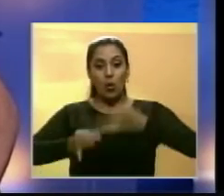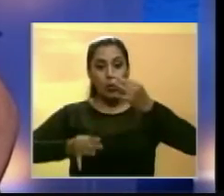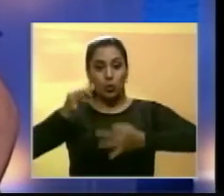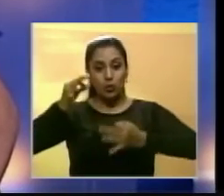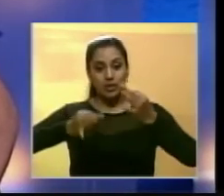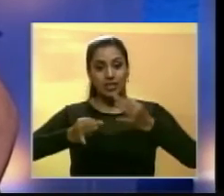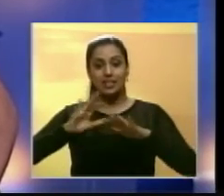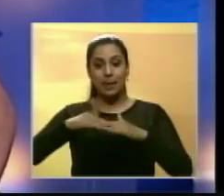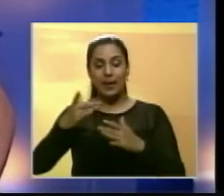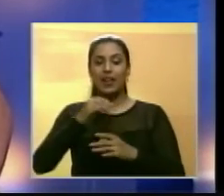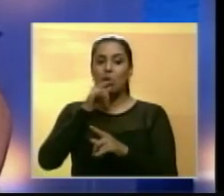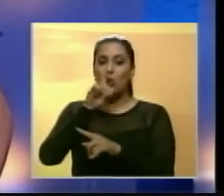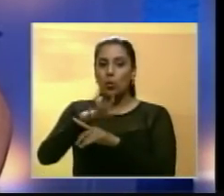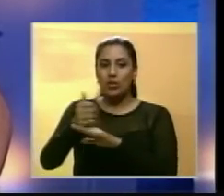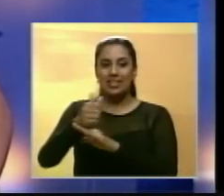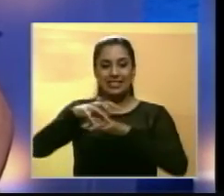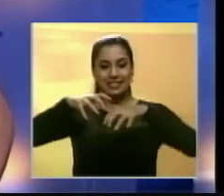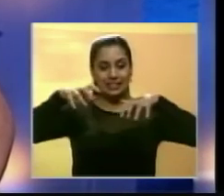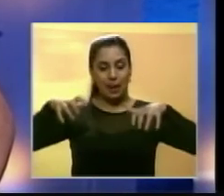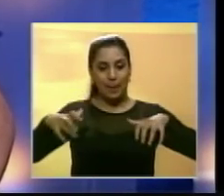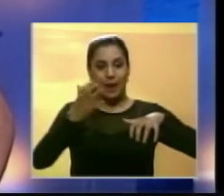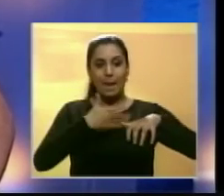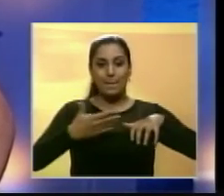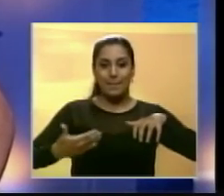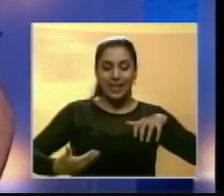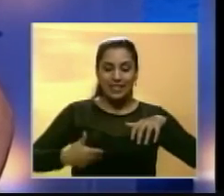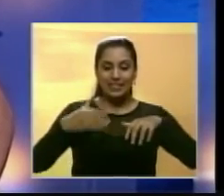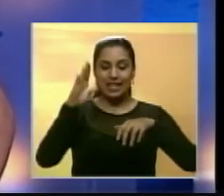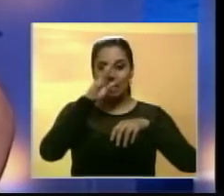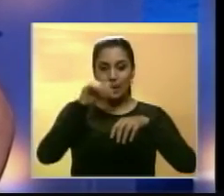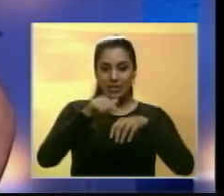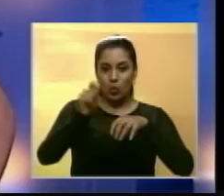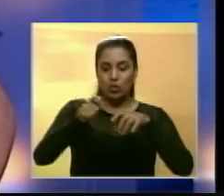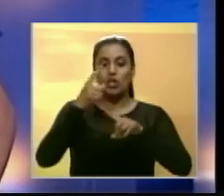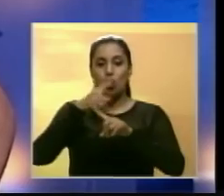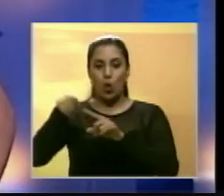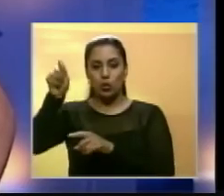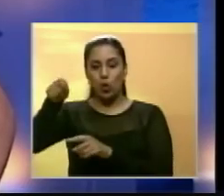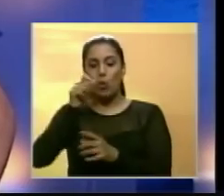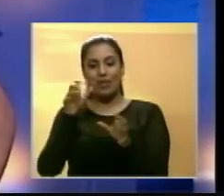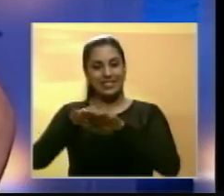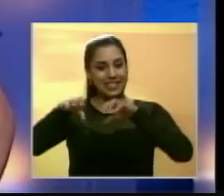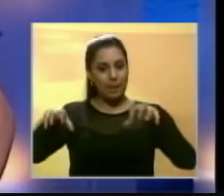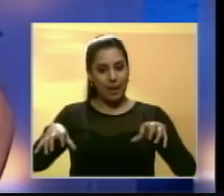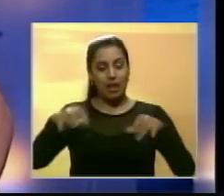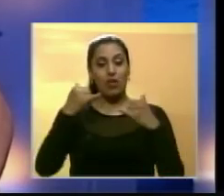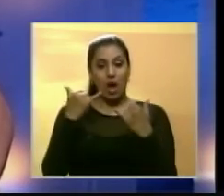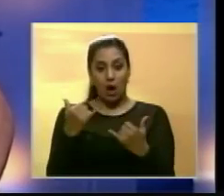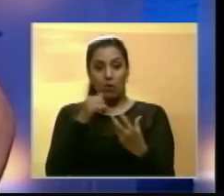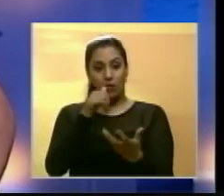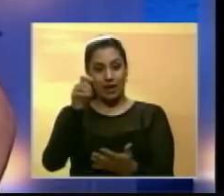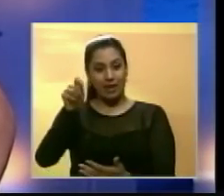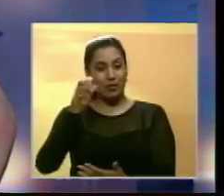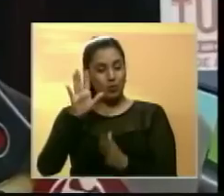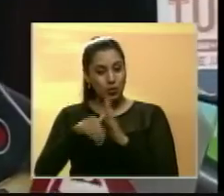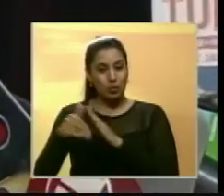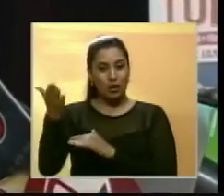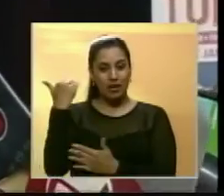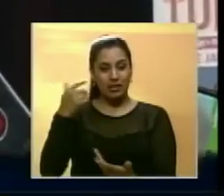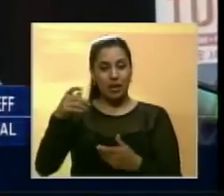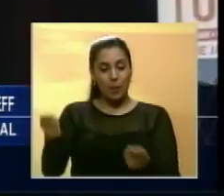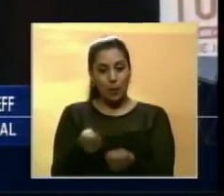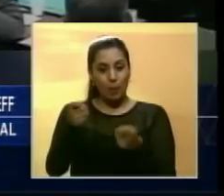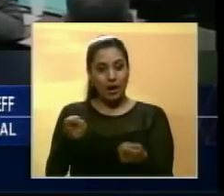Supremo Electoral para ser juzgado por separado de la presidenta Dilma Rousseff sobre las presuntas irregularidades en la campaña electoral. En el